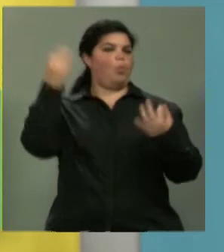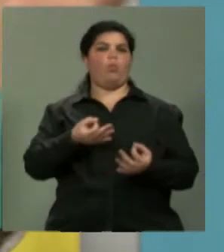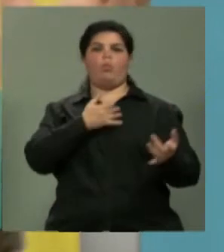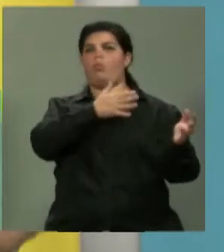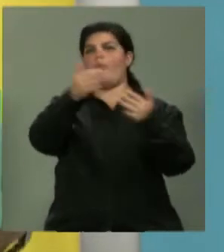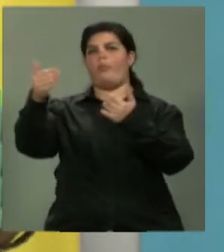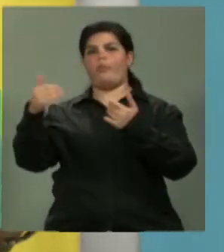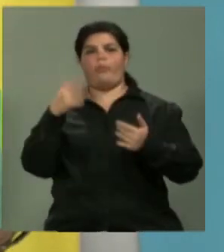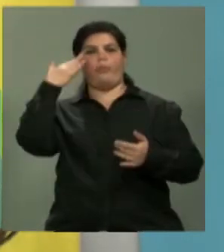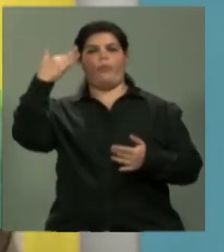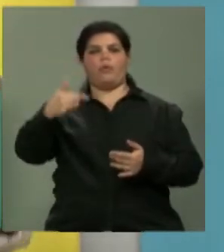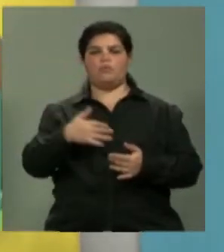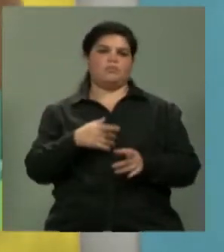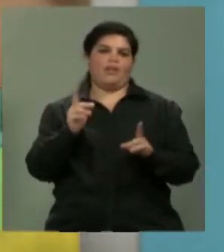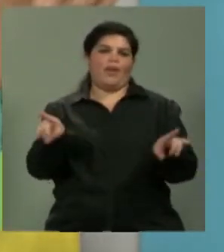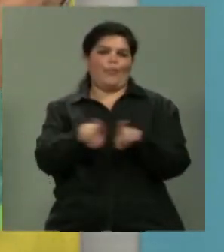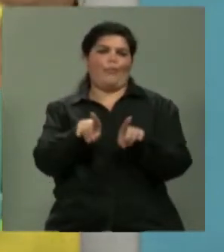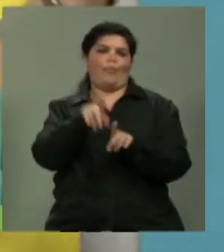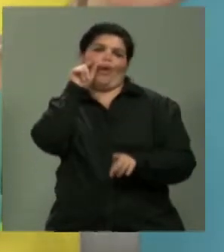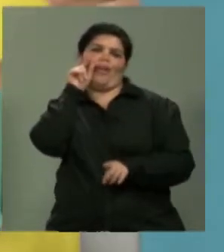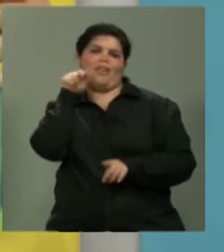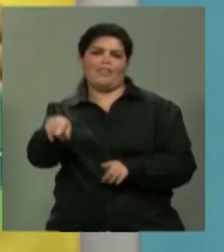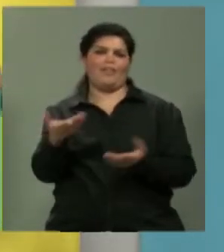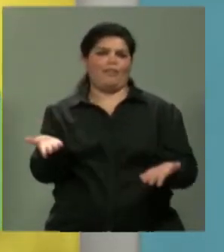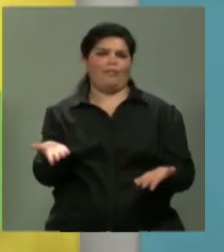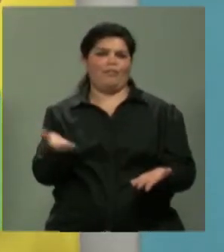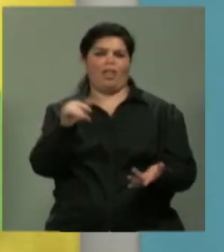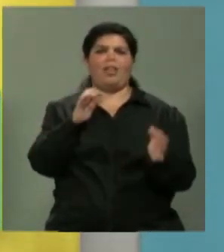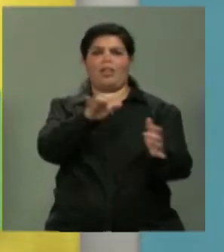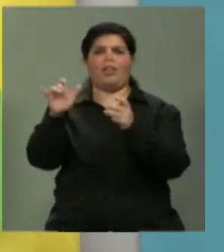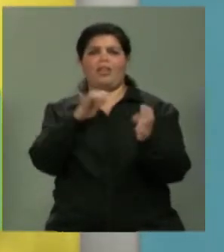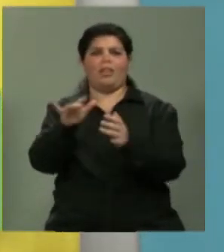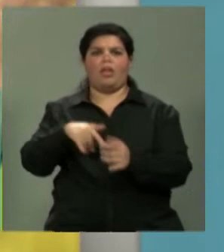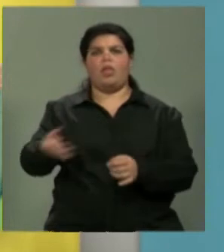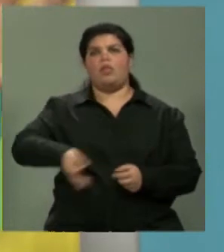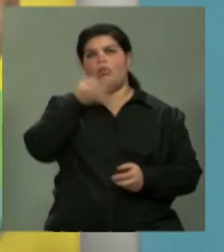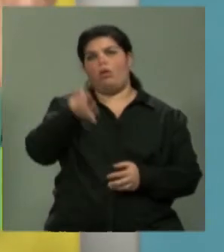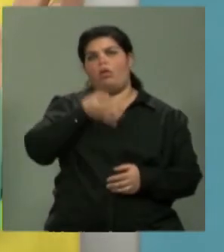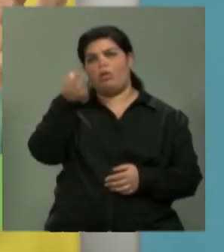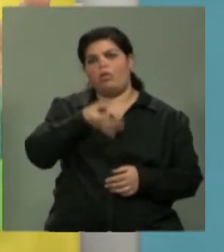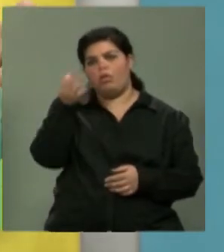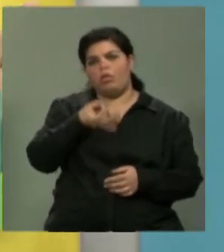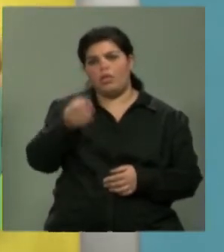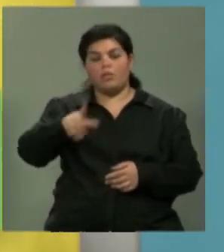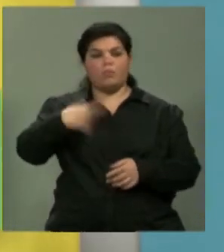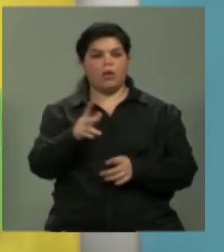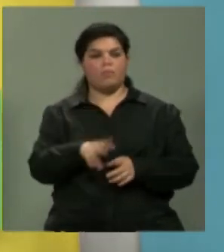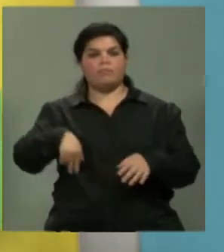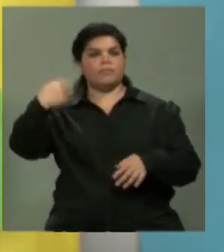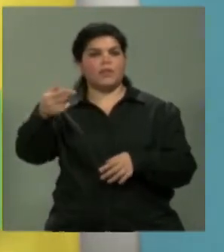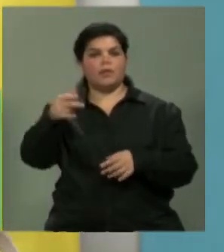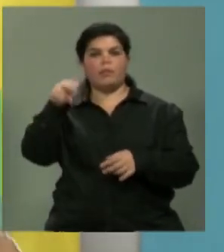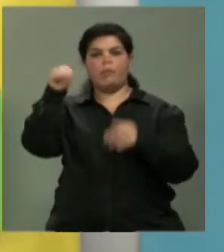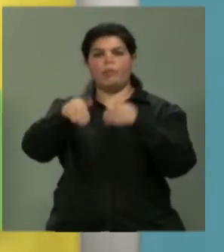pasa y les pasa mucho a los políticos, debaten, y vos tenés que ver los bolazos que hablan, y después se paran todos y van y votan lo que les